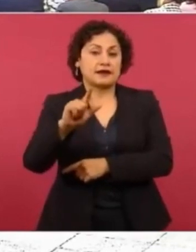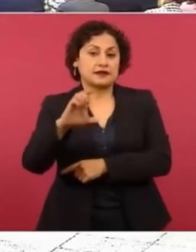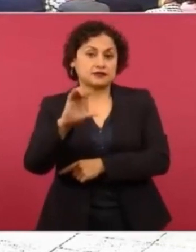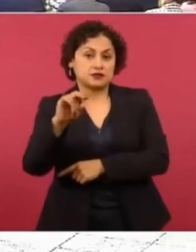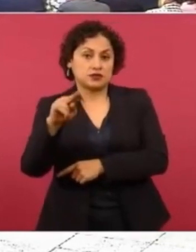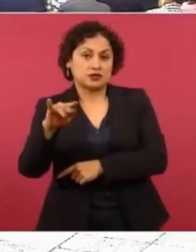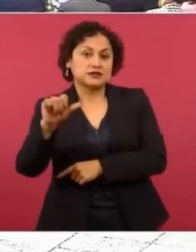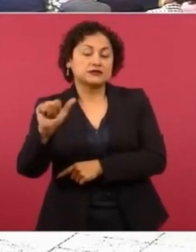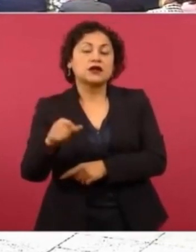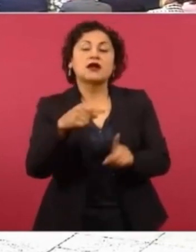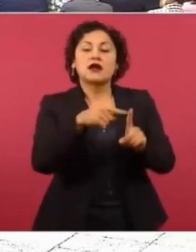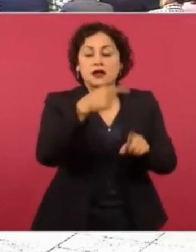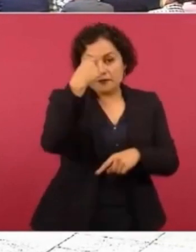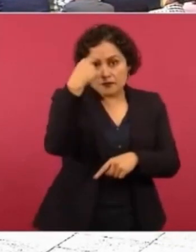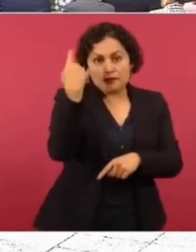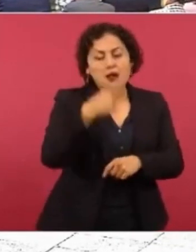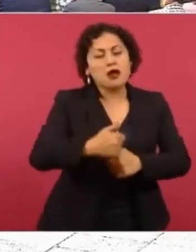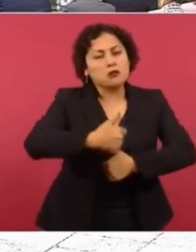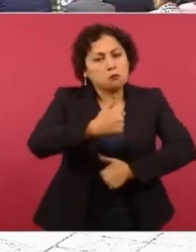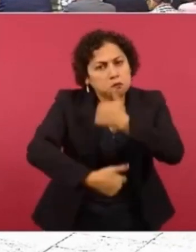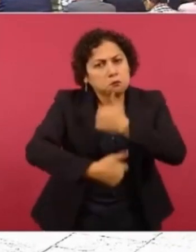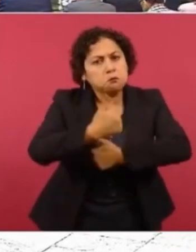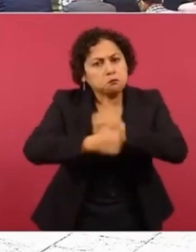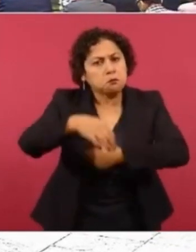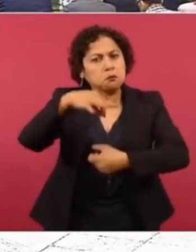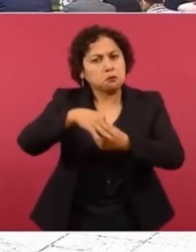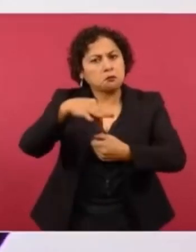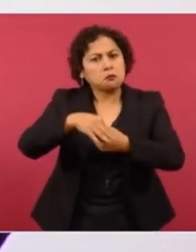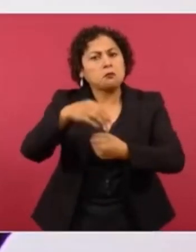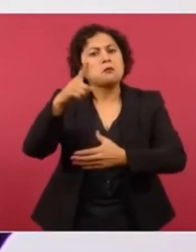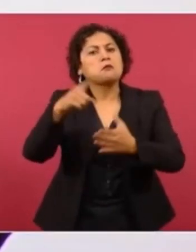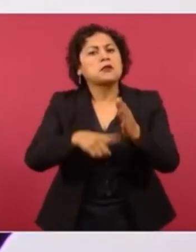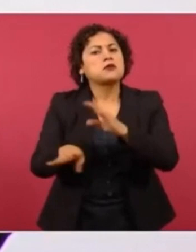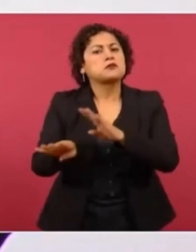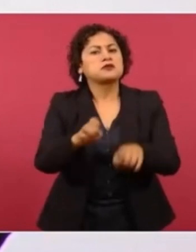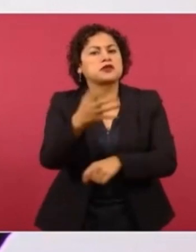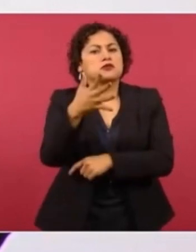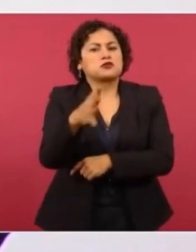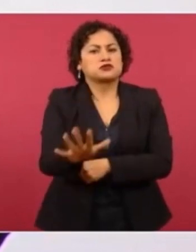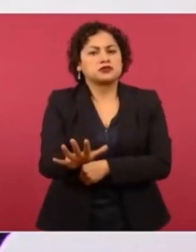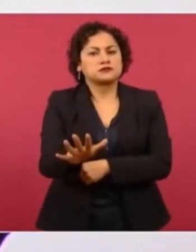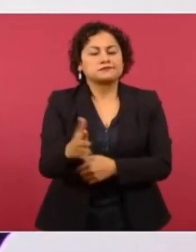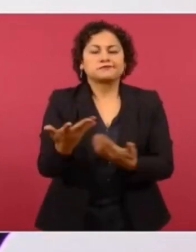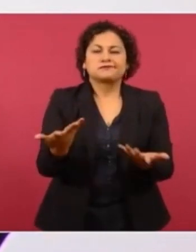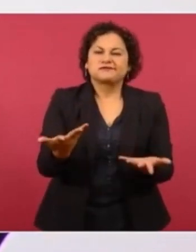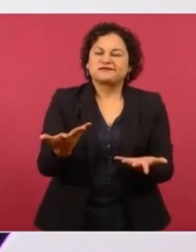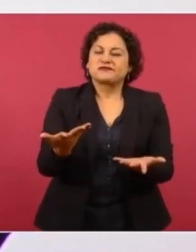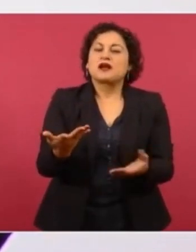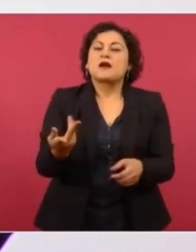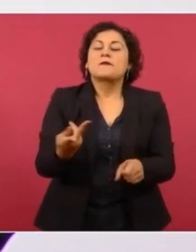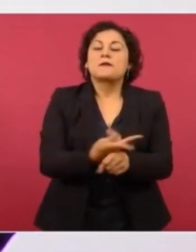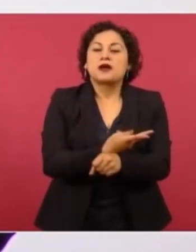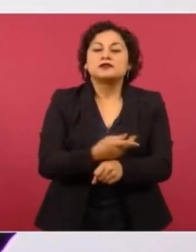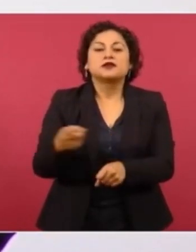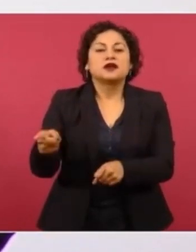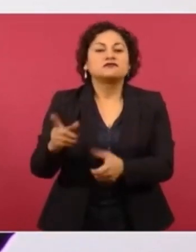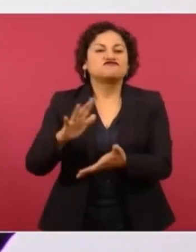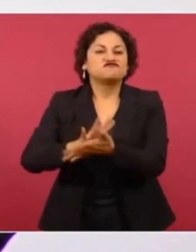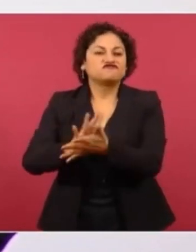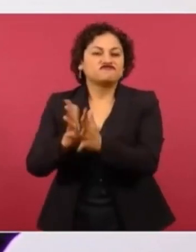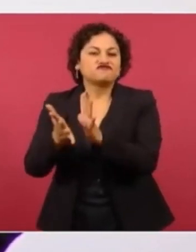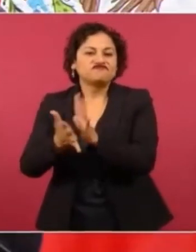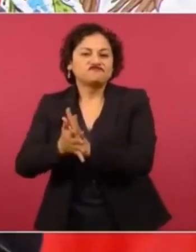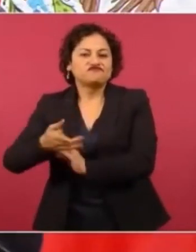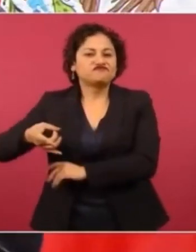las elecciones de presidenciales de 1910 tentativa que fue de obstaculizada por el fraude electoral